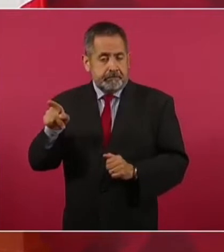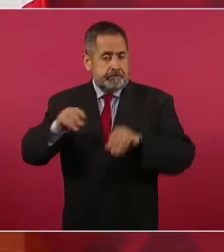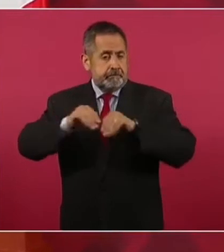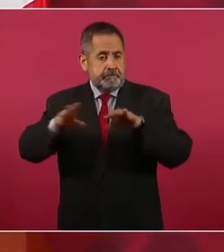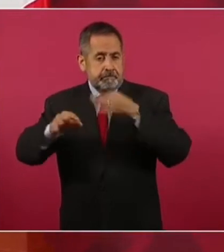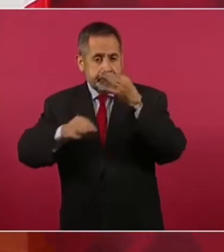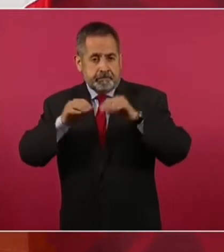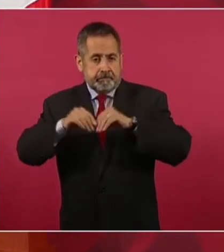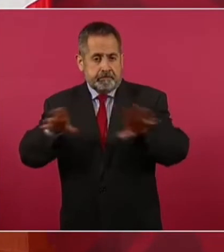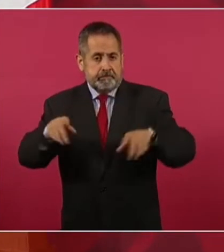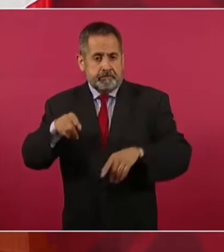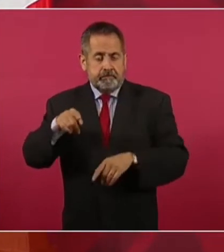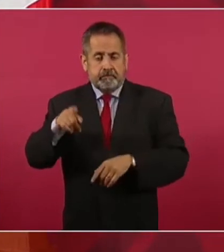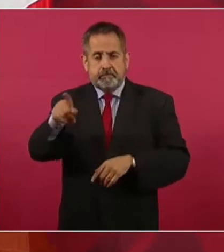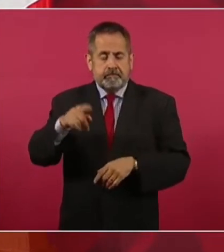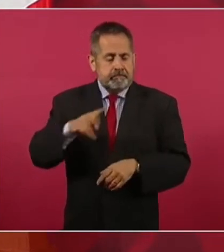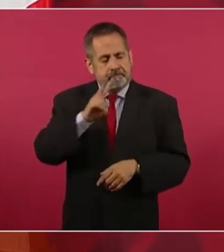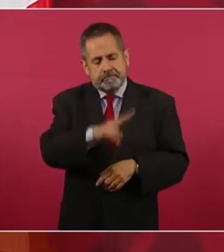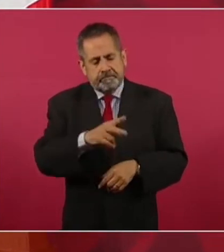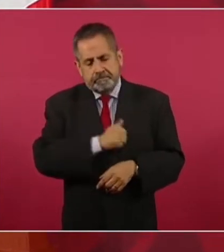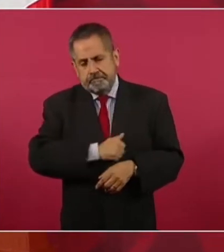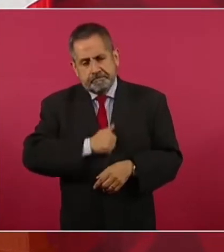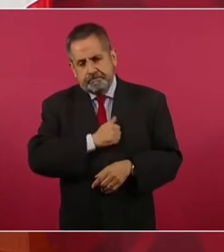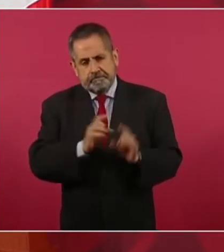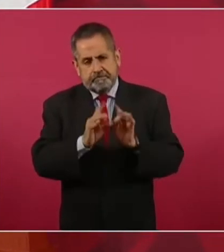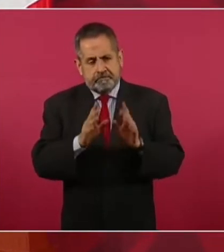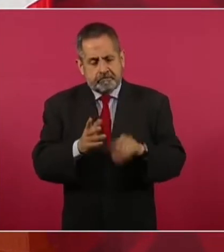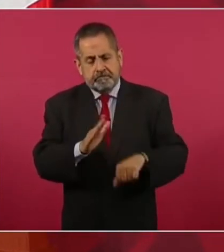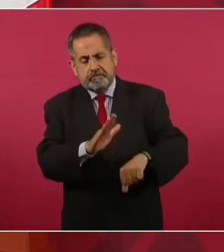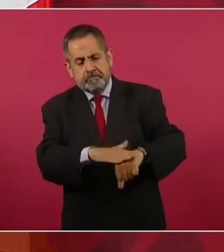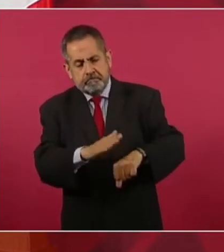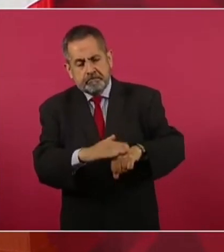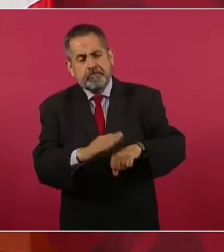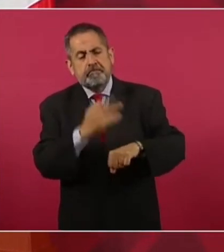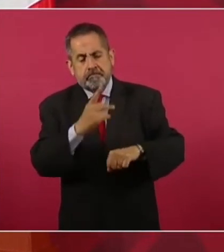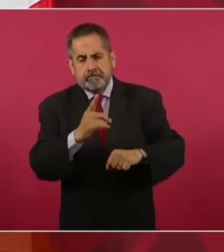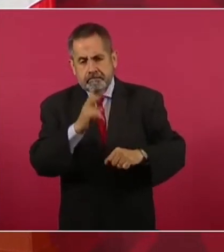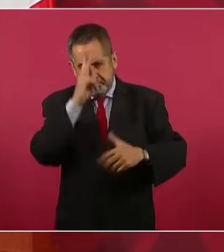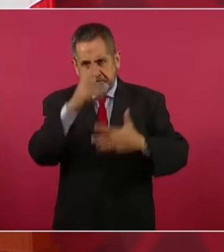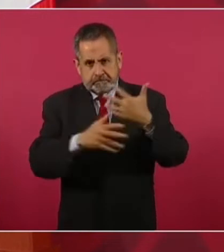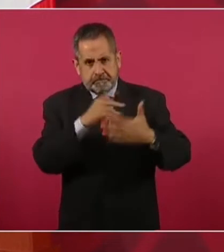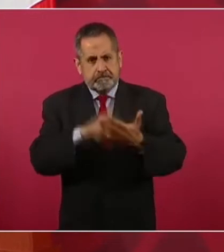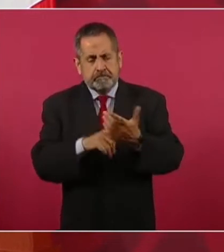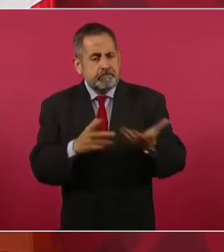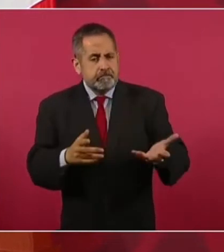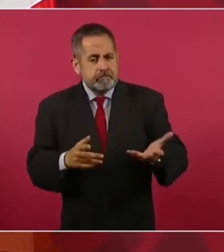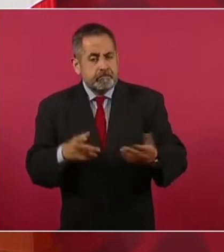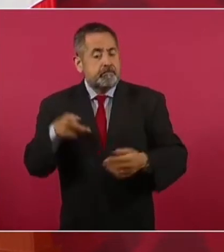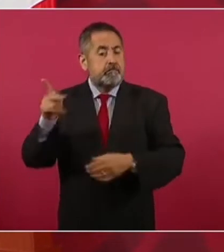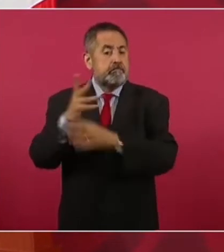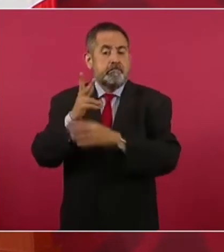mensaje, lamenta la violencia, cuestiona el que haya violencia, pero